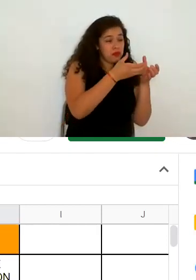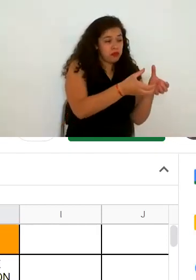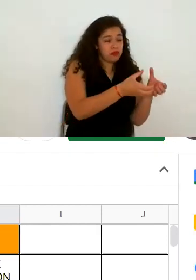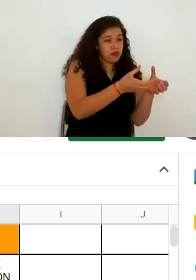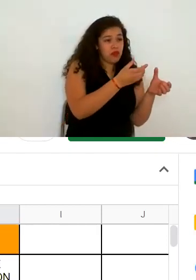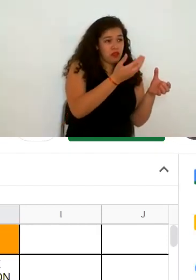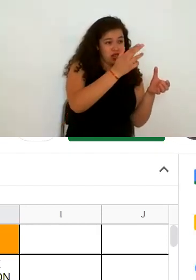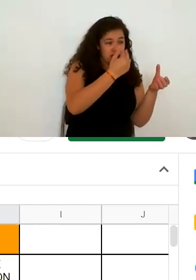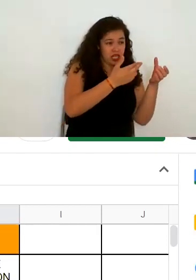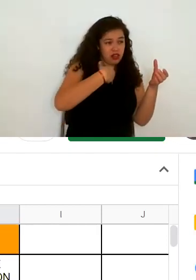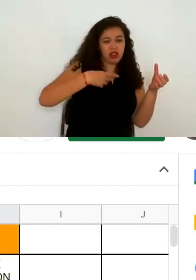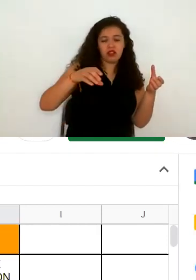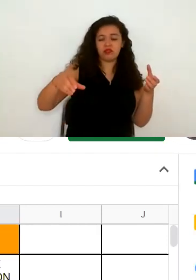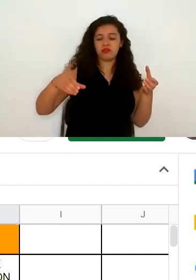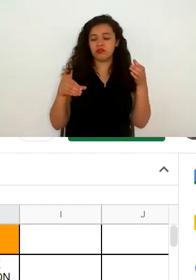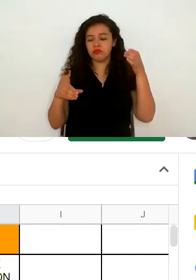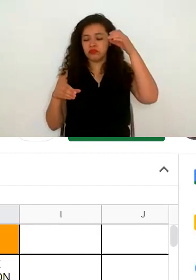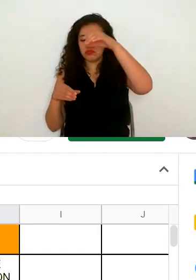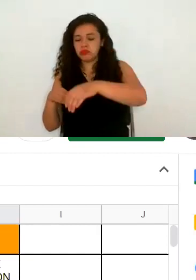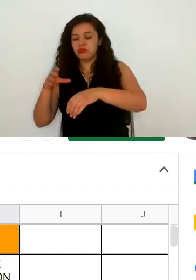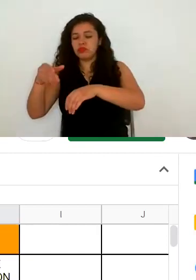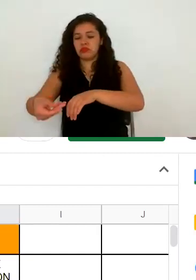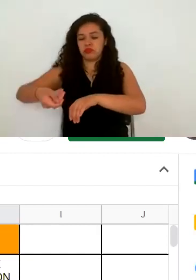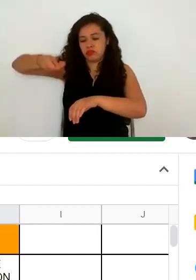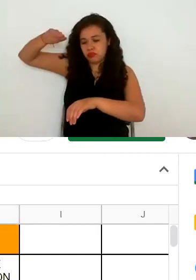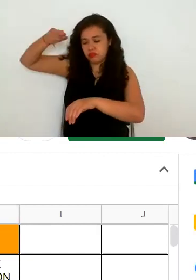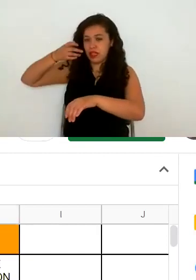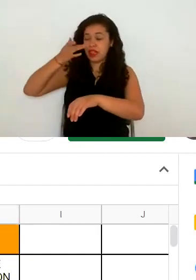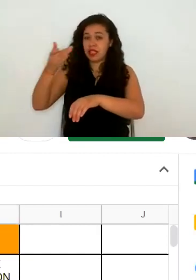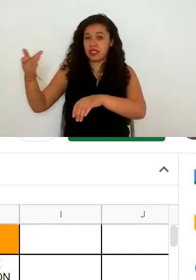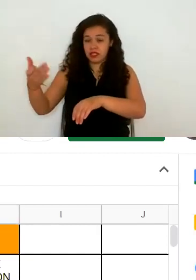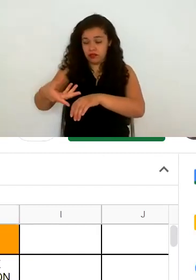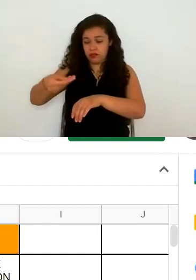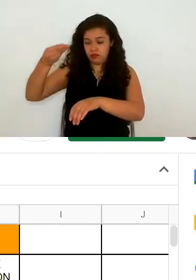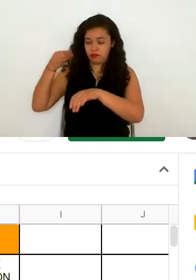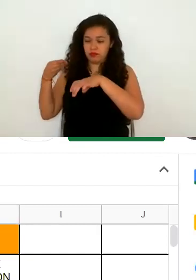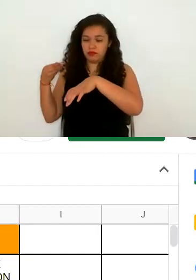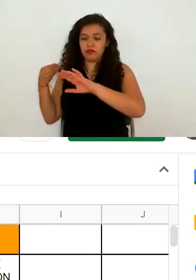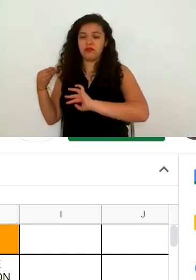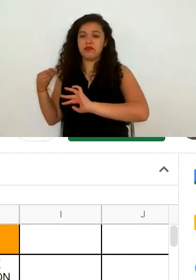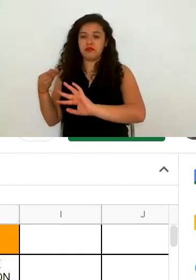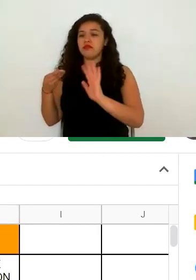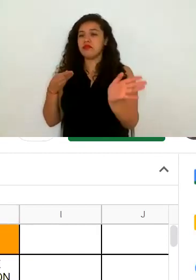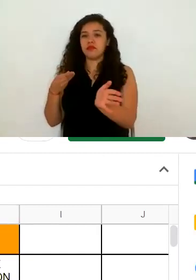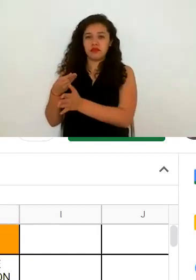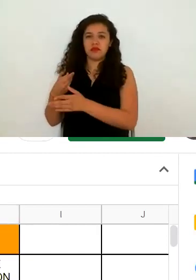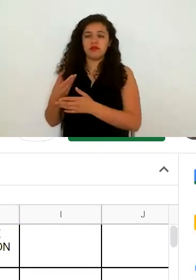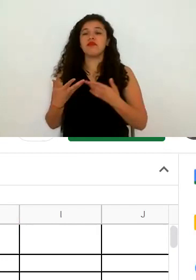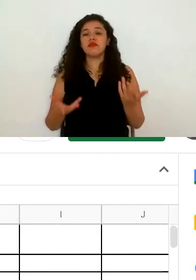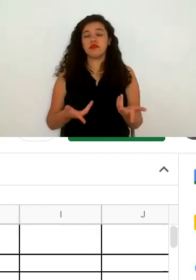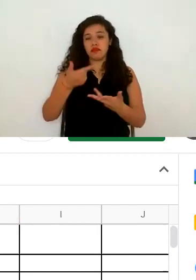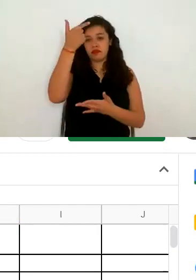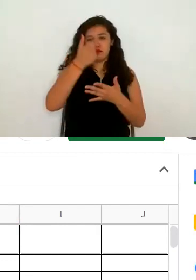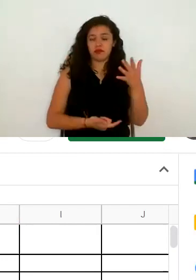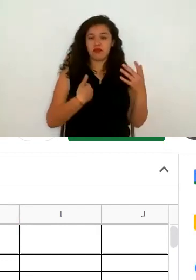lugar donde dejamos la evidencia o testigo del préstamo. Este inventario yo les recomiendo que sea